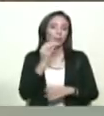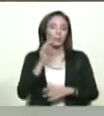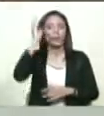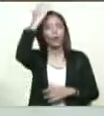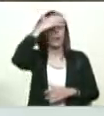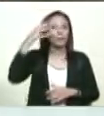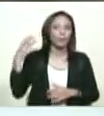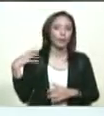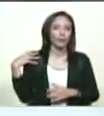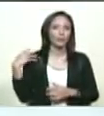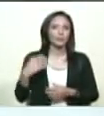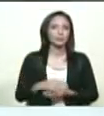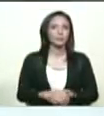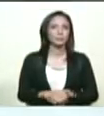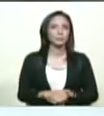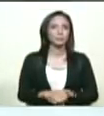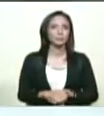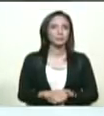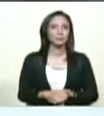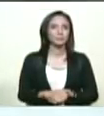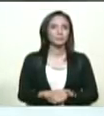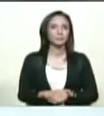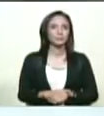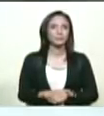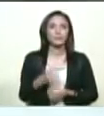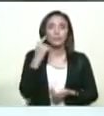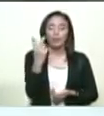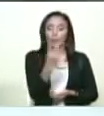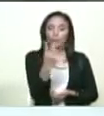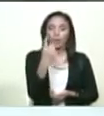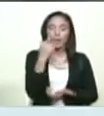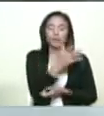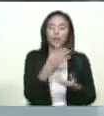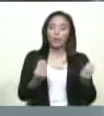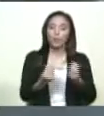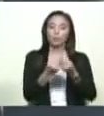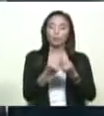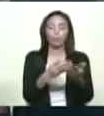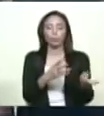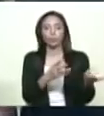ustedes al mando de la construcción